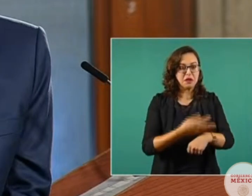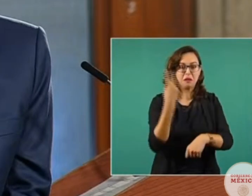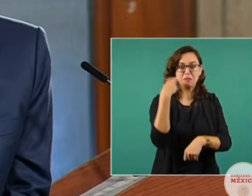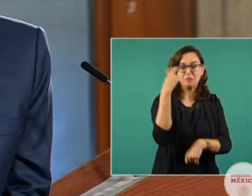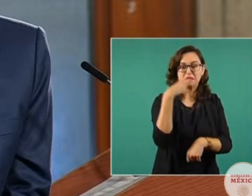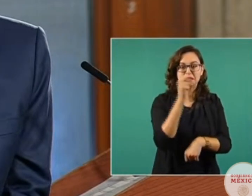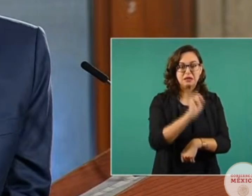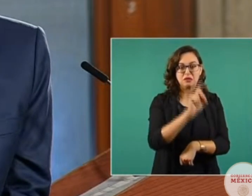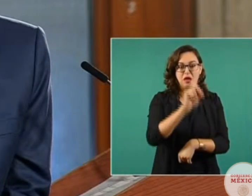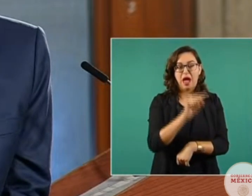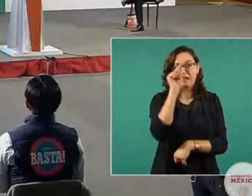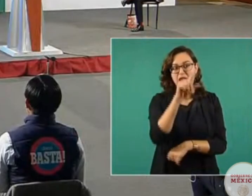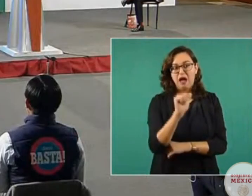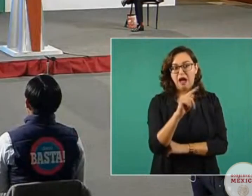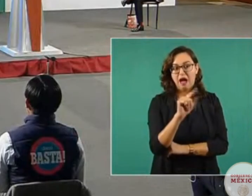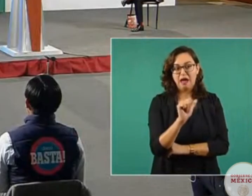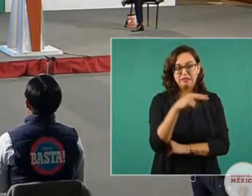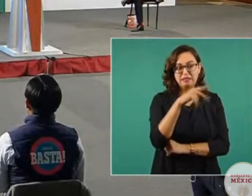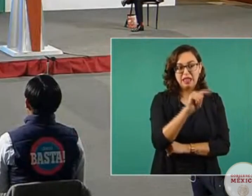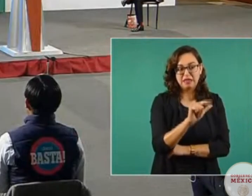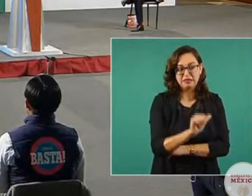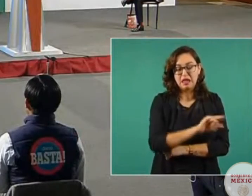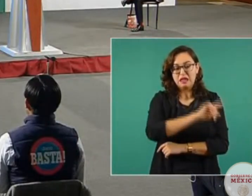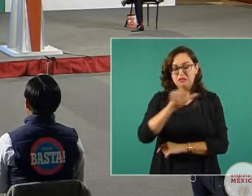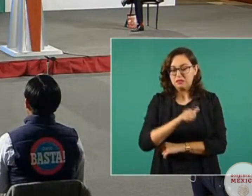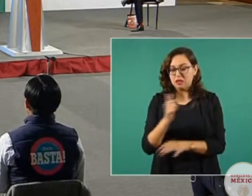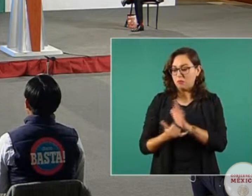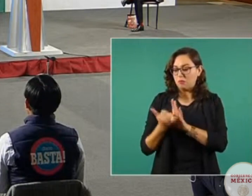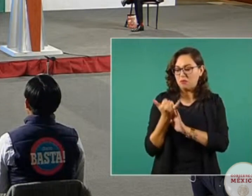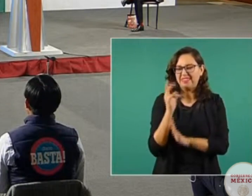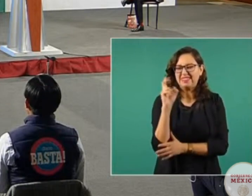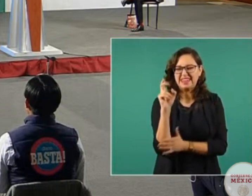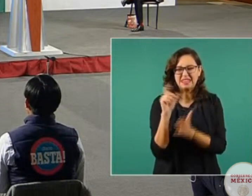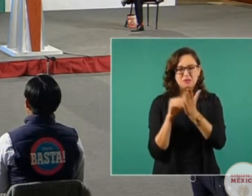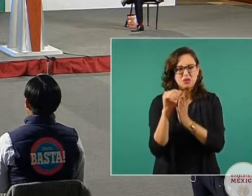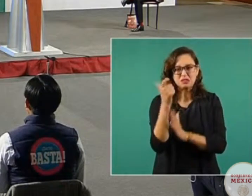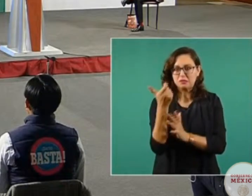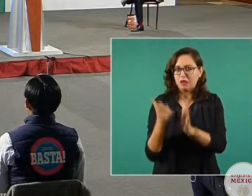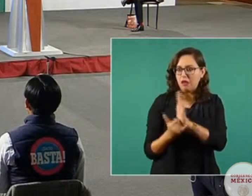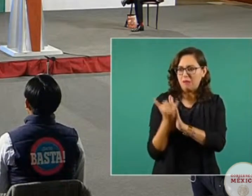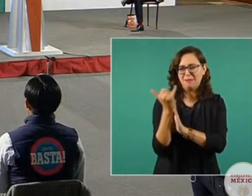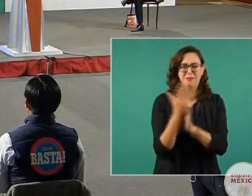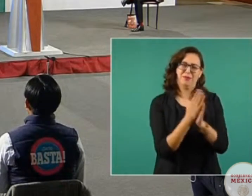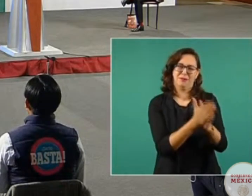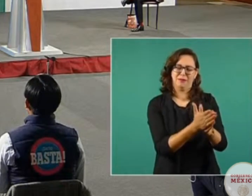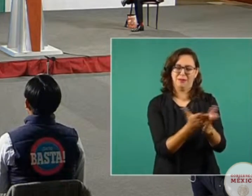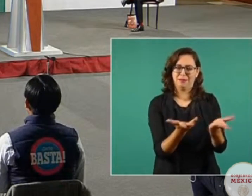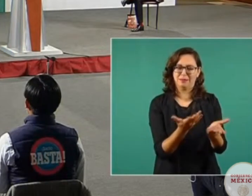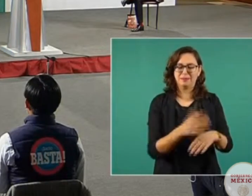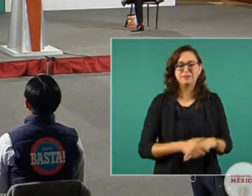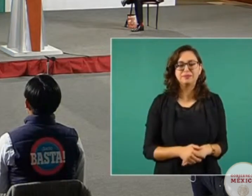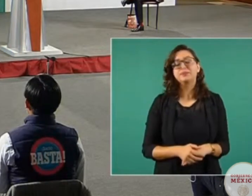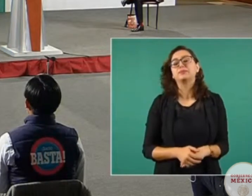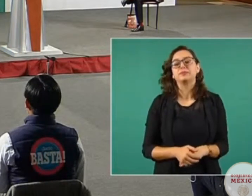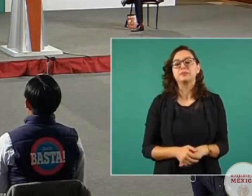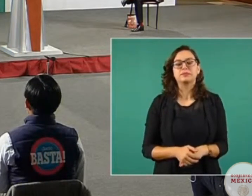un terreno y luego para la construcción, que como dice el propio avalúo que tú muestras, de casi 30 millones de pesos, no, no me salen las cuentas. Continuamos. Yo le